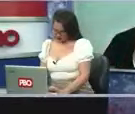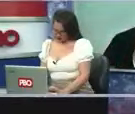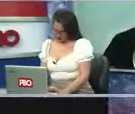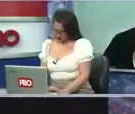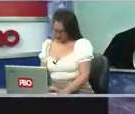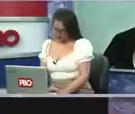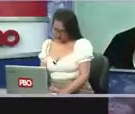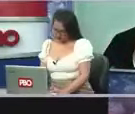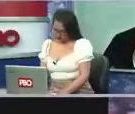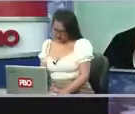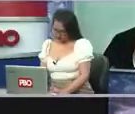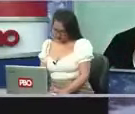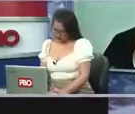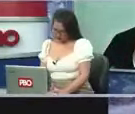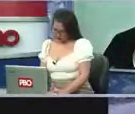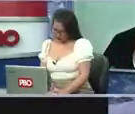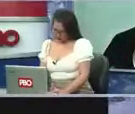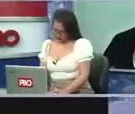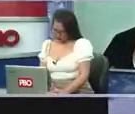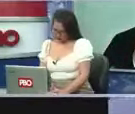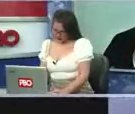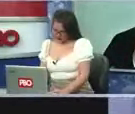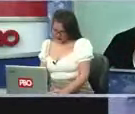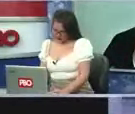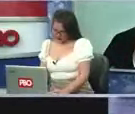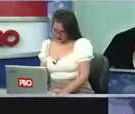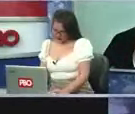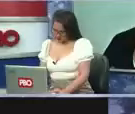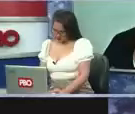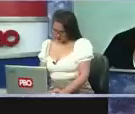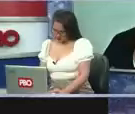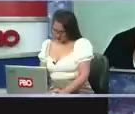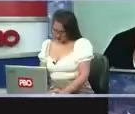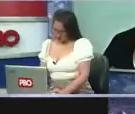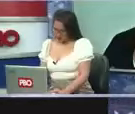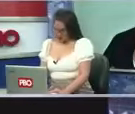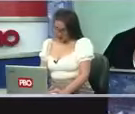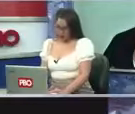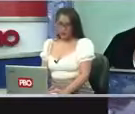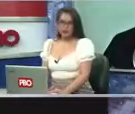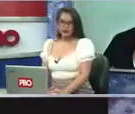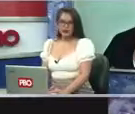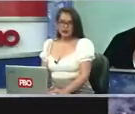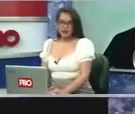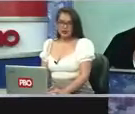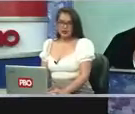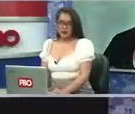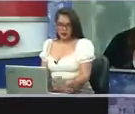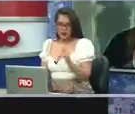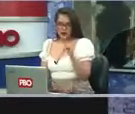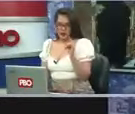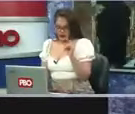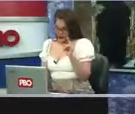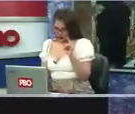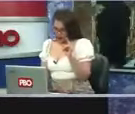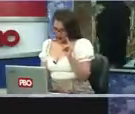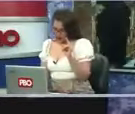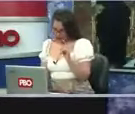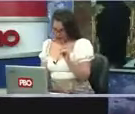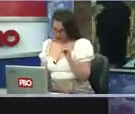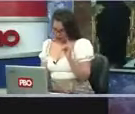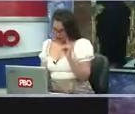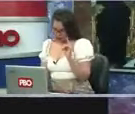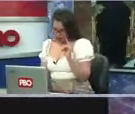UCIN, pero ahora necesitamos esta para llenado de cilindros. Sí, justamente hoy, esta